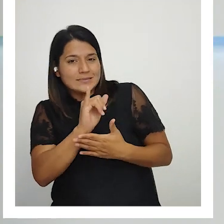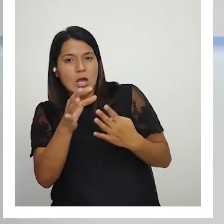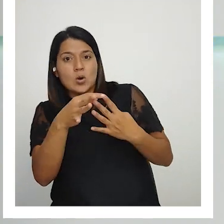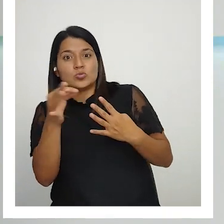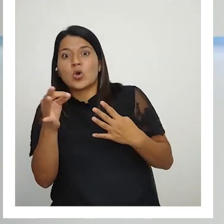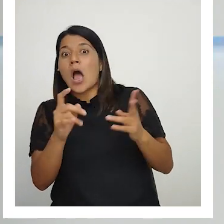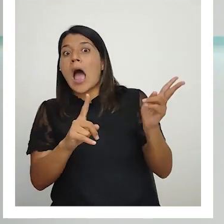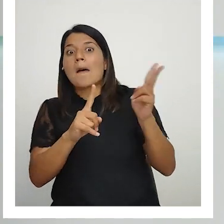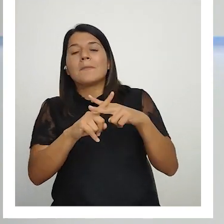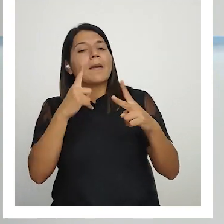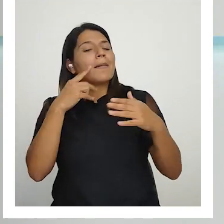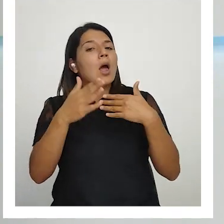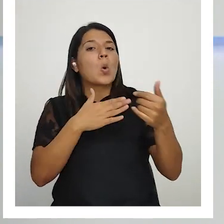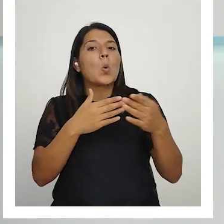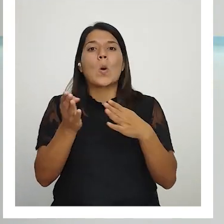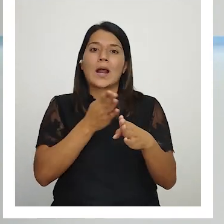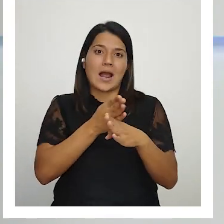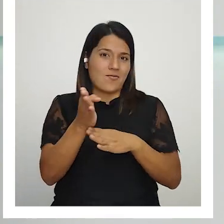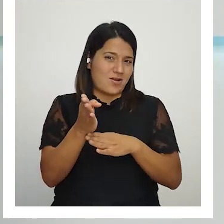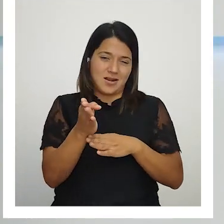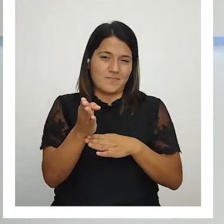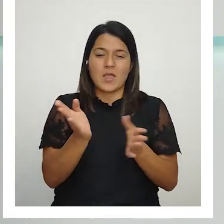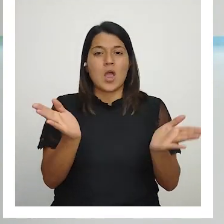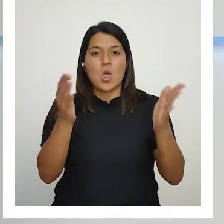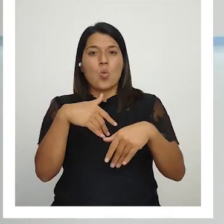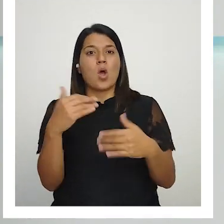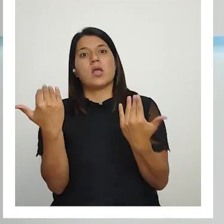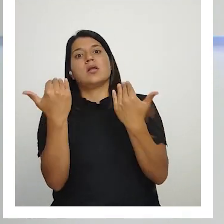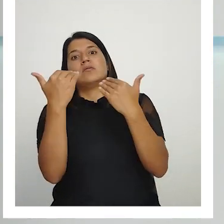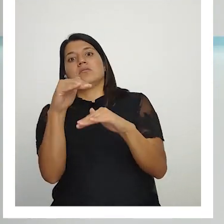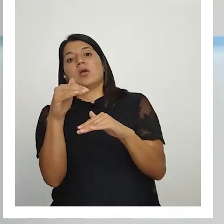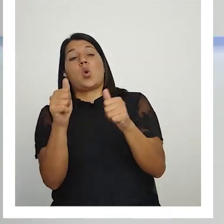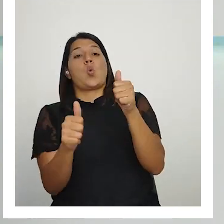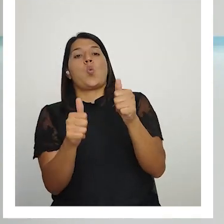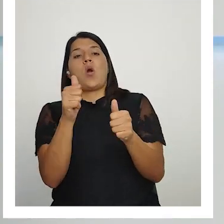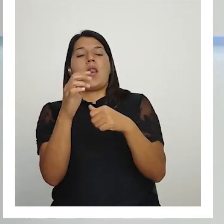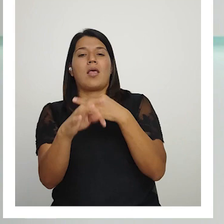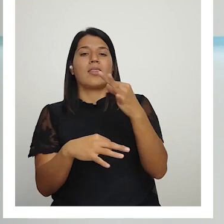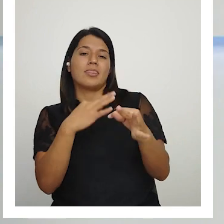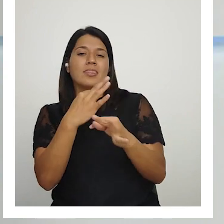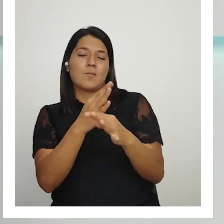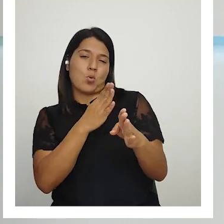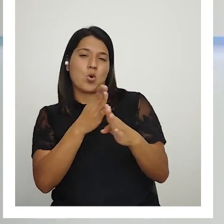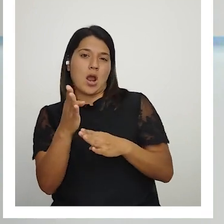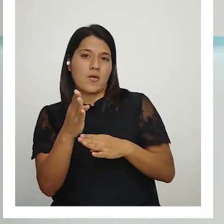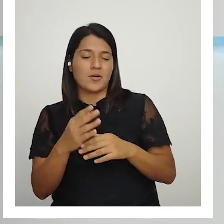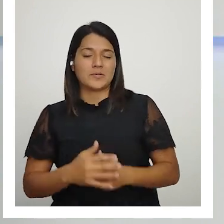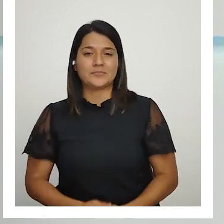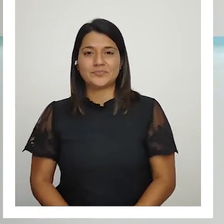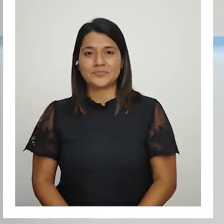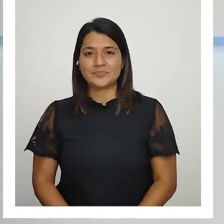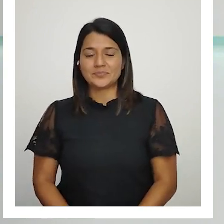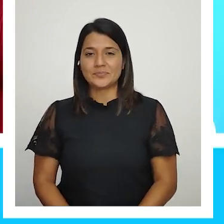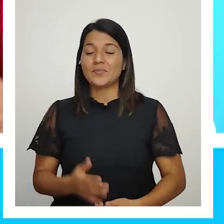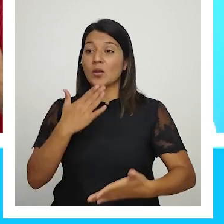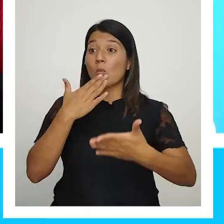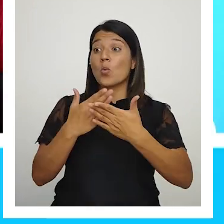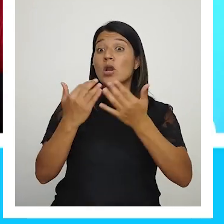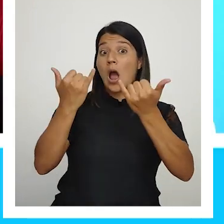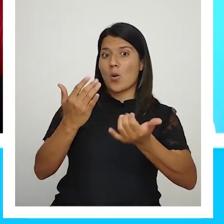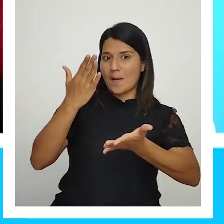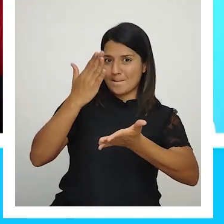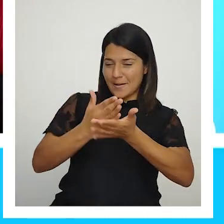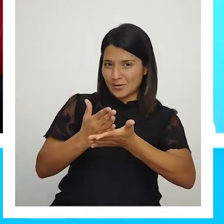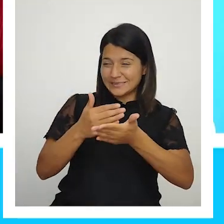carreras en realidad. No hay una limitante en el tipo de programa que la persona podría escoger. Bueno, vamos a hacer una